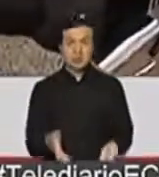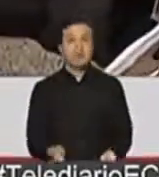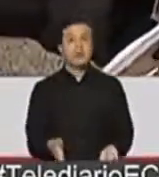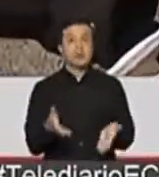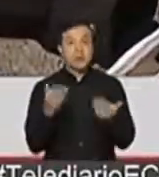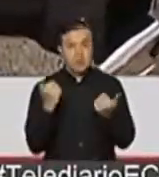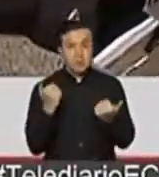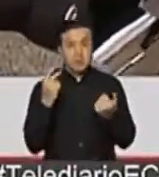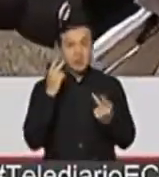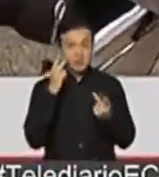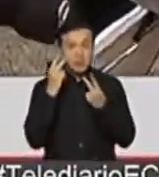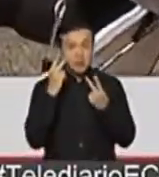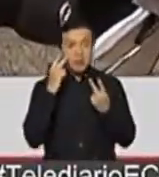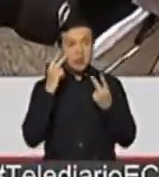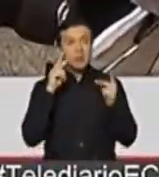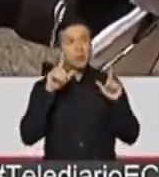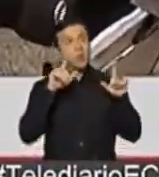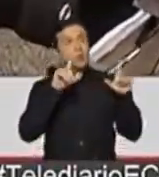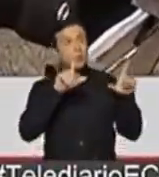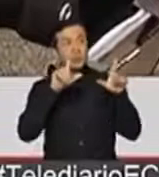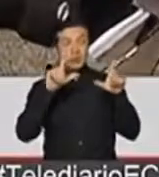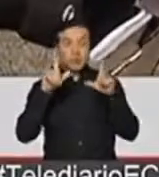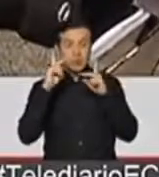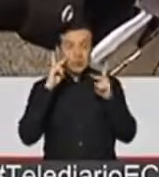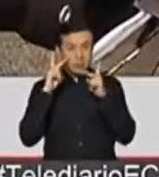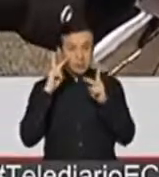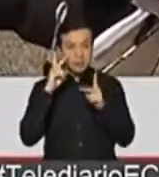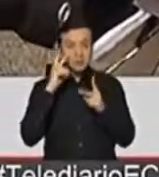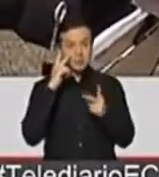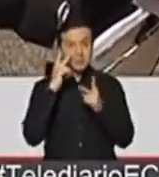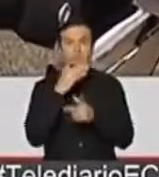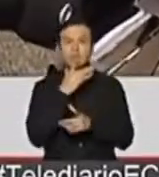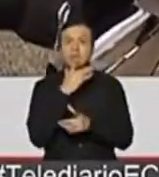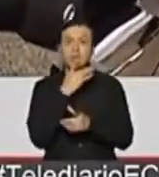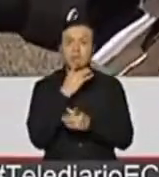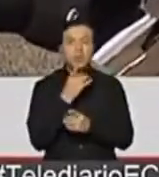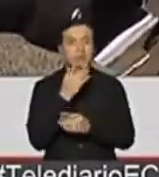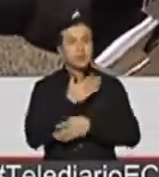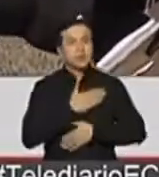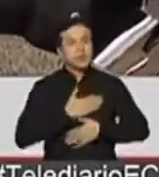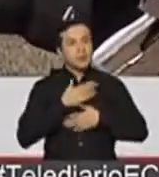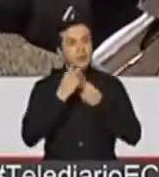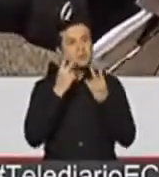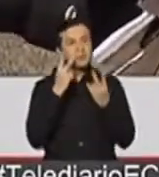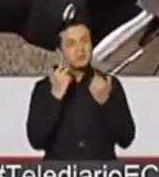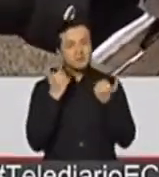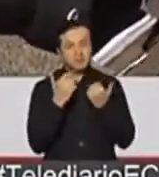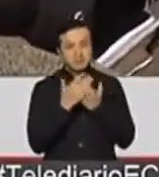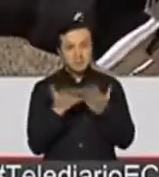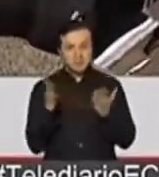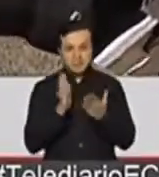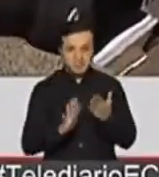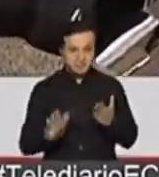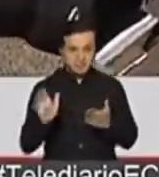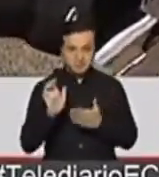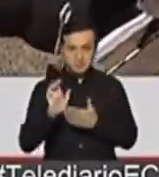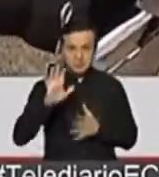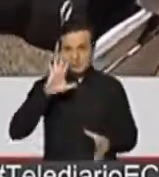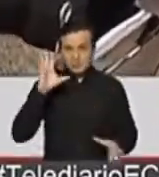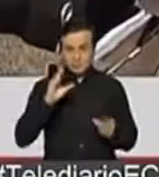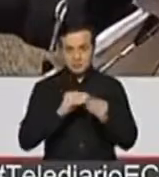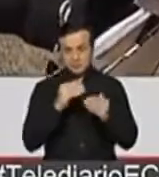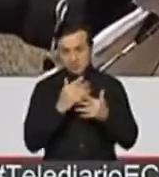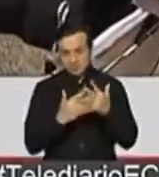retrato, vean un cuadro y que aprecien lo mejor que tiene Ecuador en toda